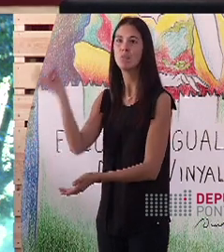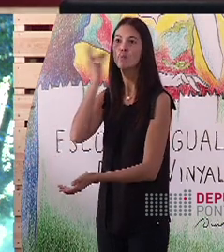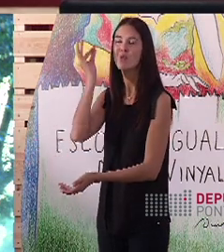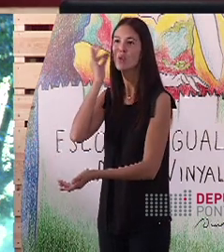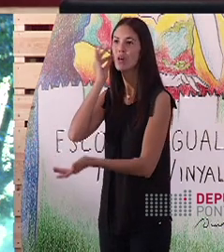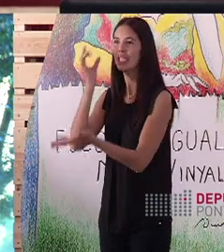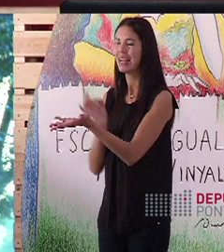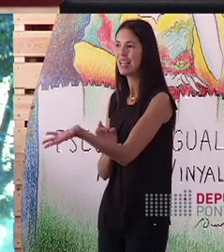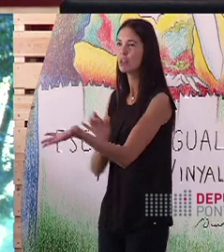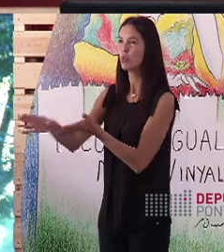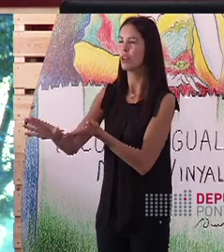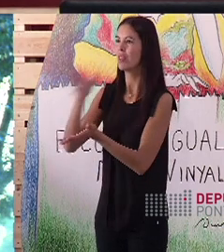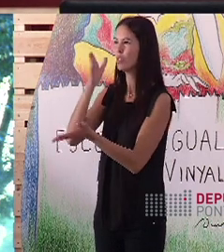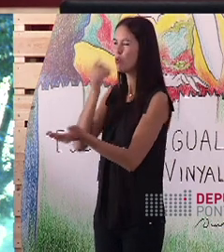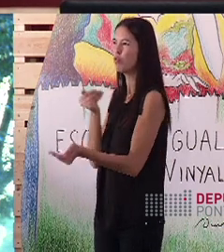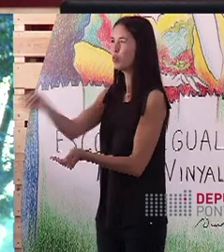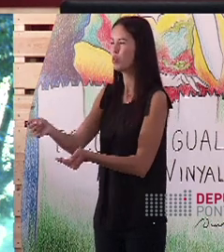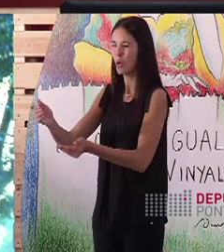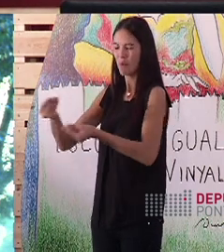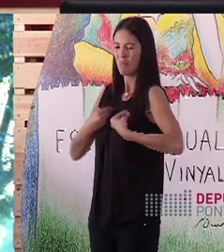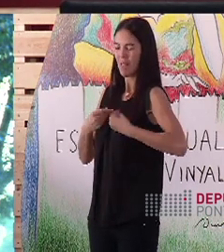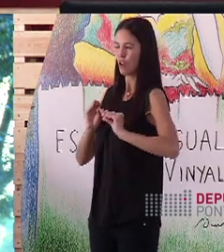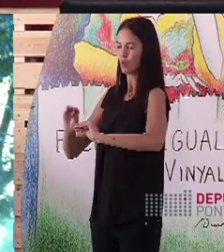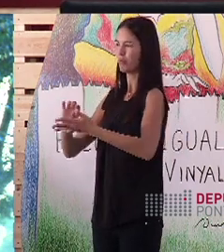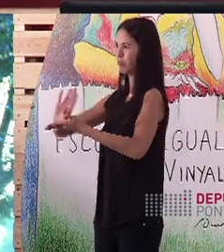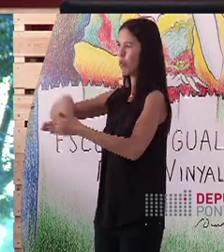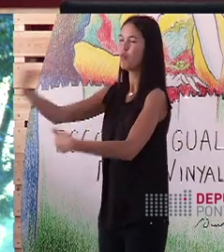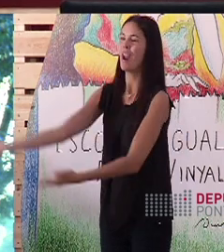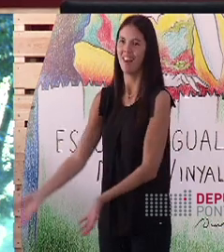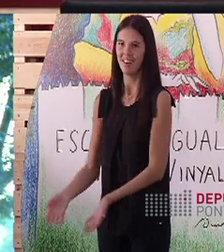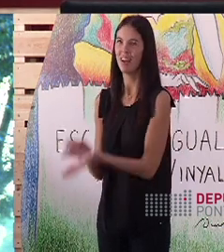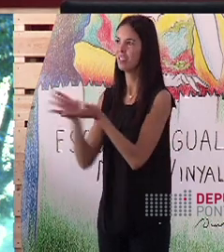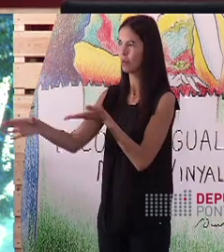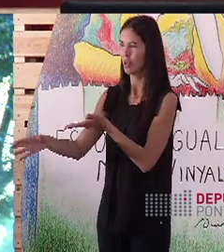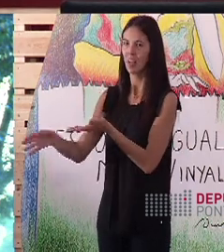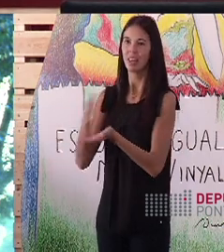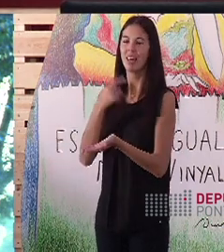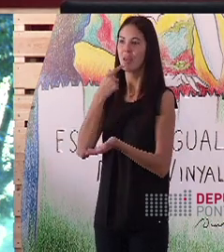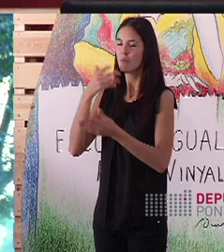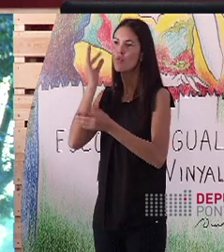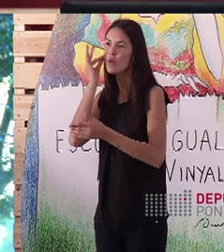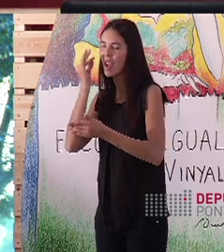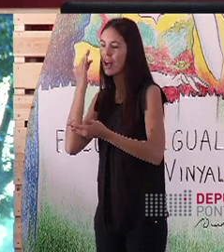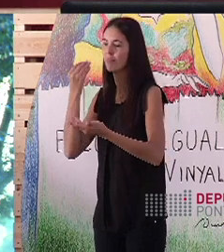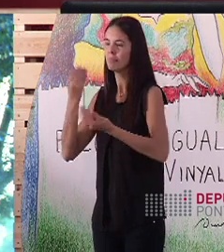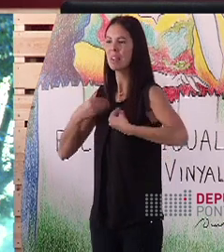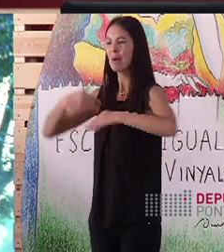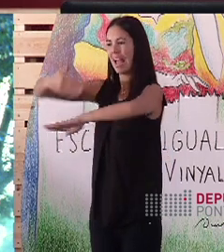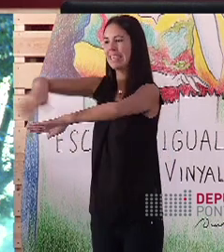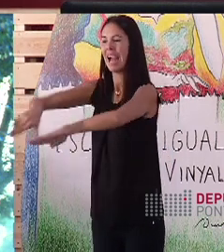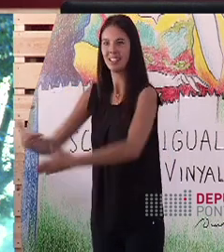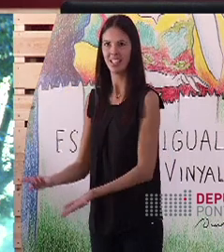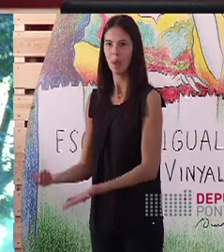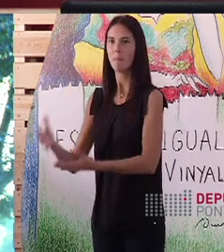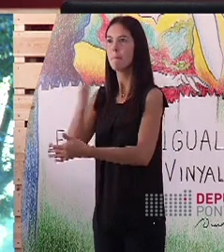propias expectativas de vida. Pero esta es una expulsión distinta. No solamente las dejan en la cuneta, es una expulsión que tiene un